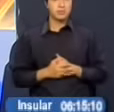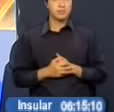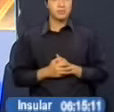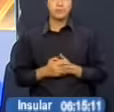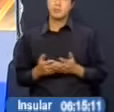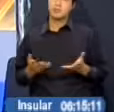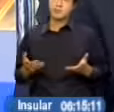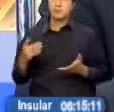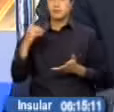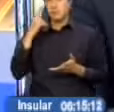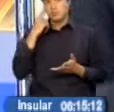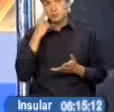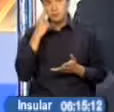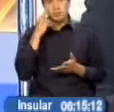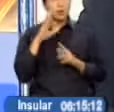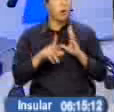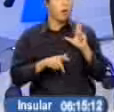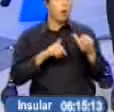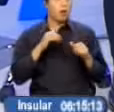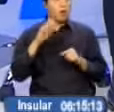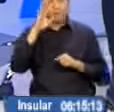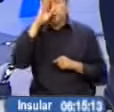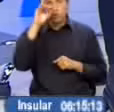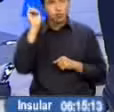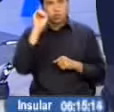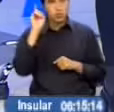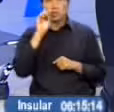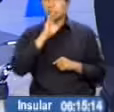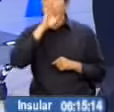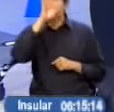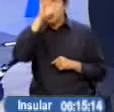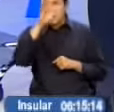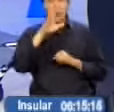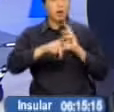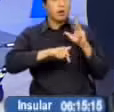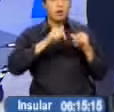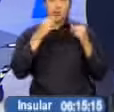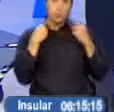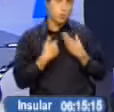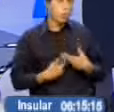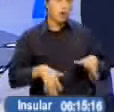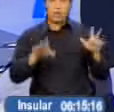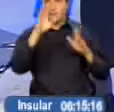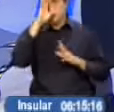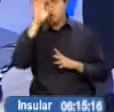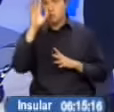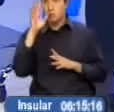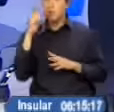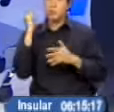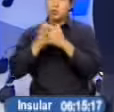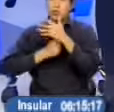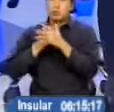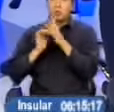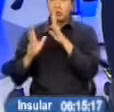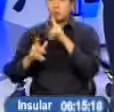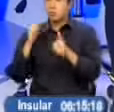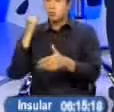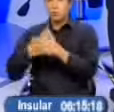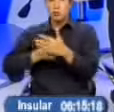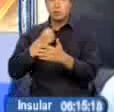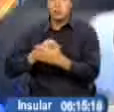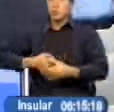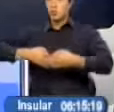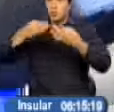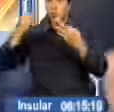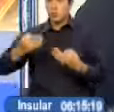un perjuicio que la corrupción no es biológica está en todos lados pero no ha luchado contra la corrupción de forma evidente de forma